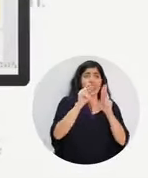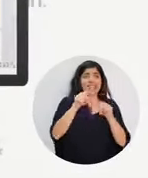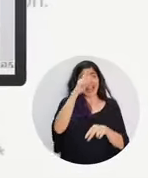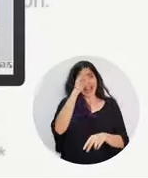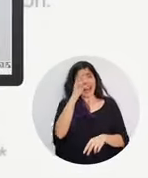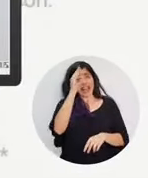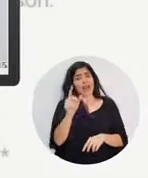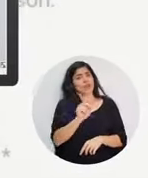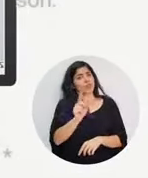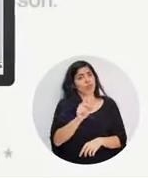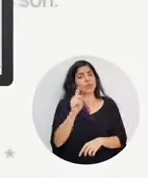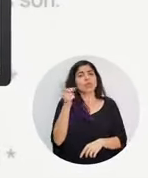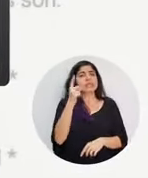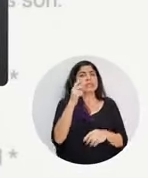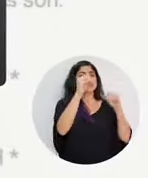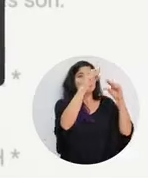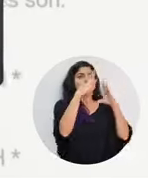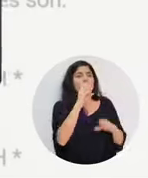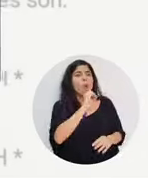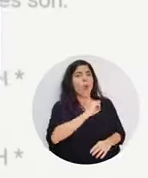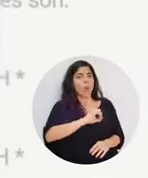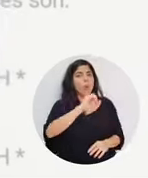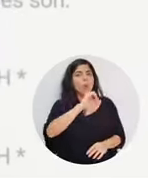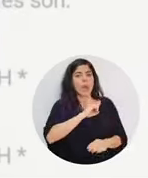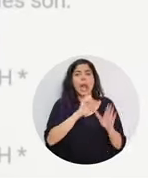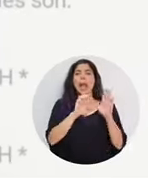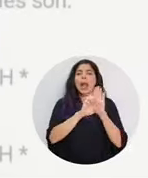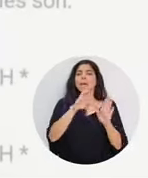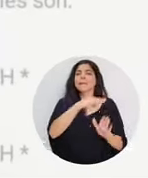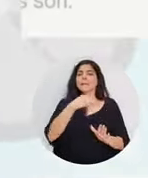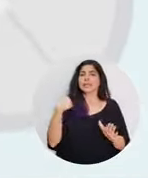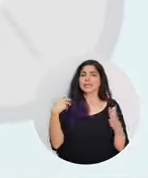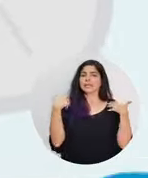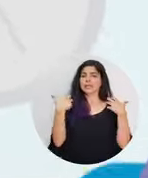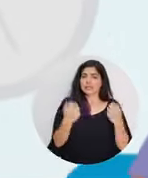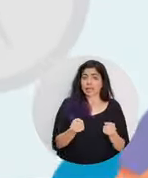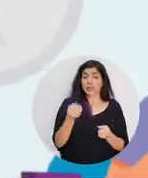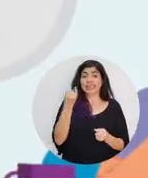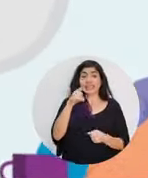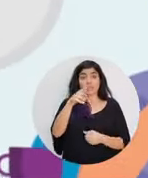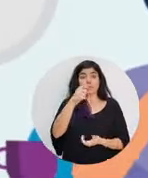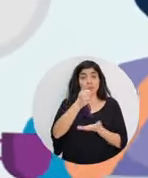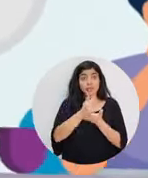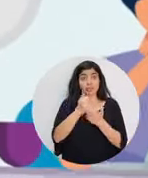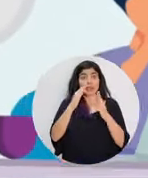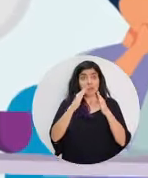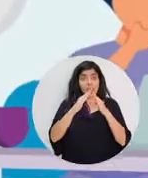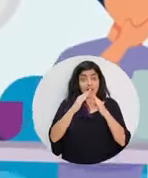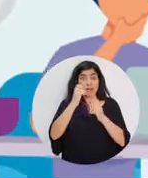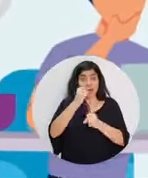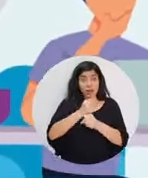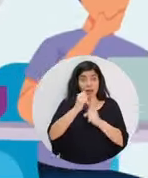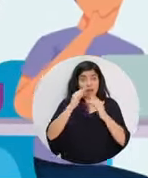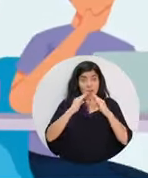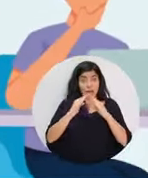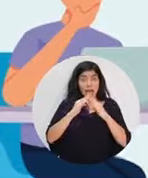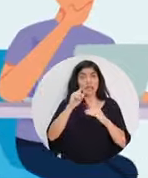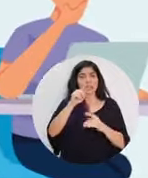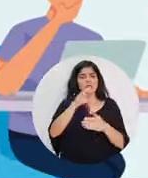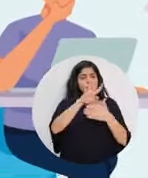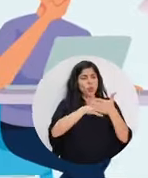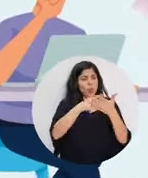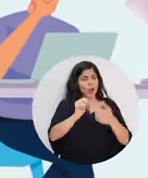e internet. Busque siempre información de fuentes oficiales, como el Ministerio de Salud. Si teletrabaja, establezca un horario y